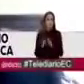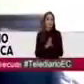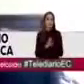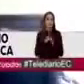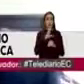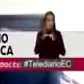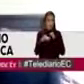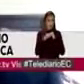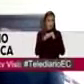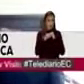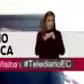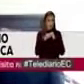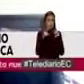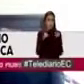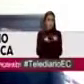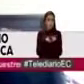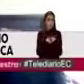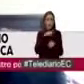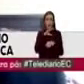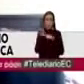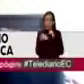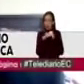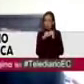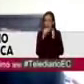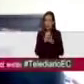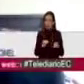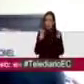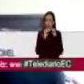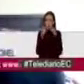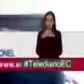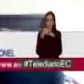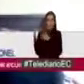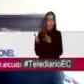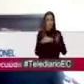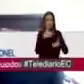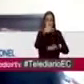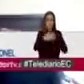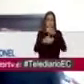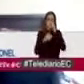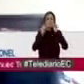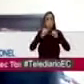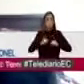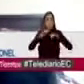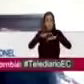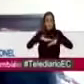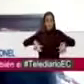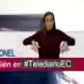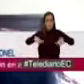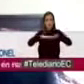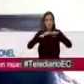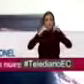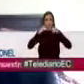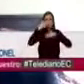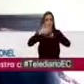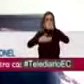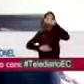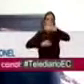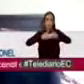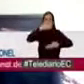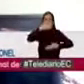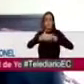tarifa binomia, es decir, un cargo por demanda y un cargo por energía, pues puedan recibir, en el caso